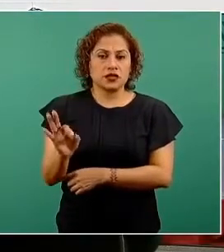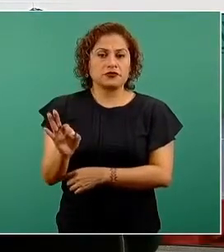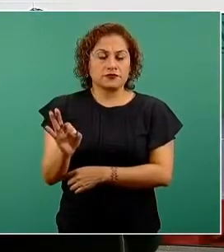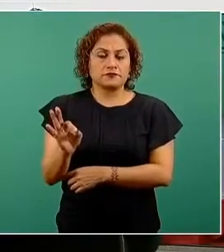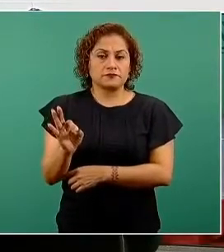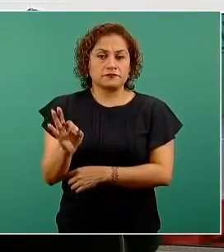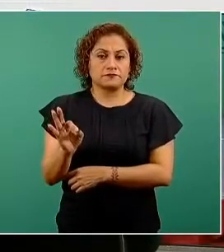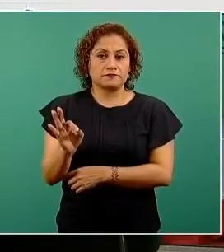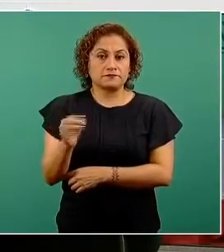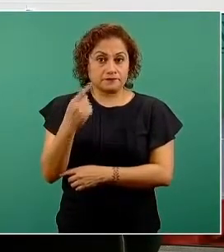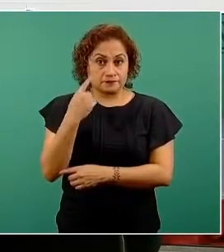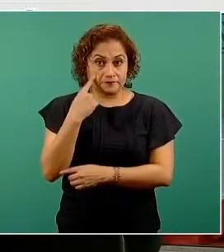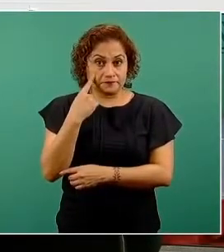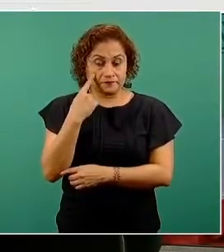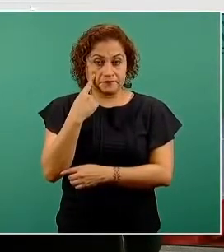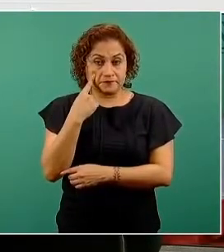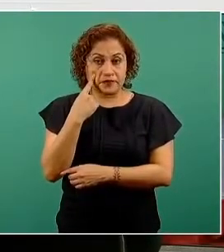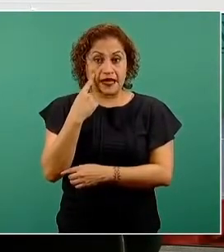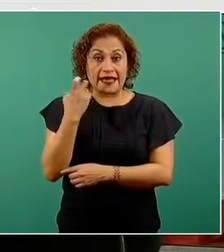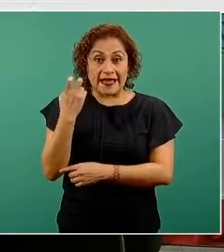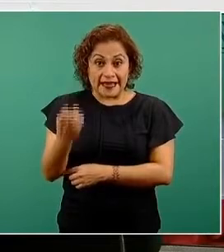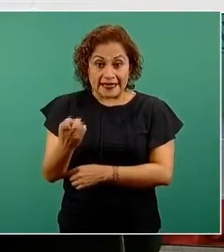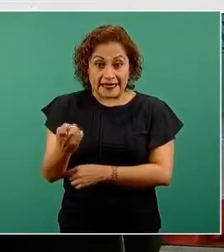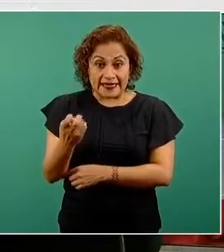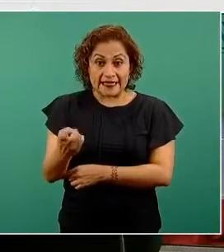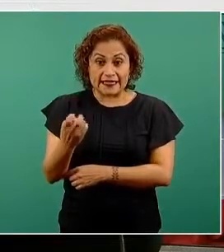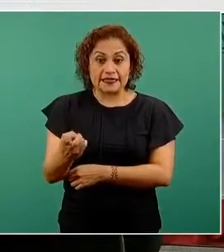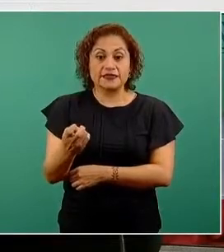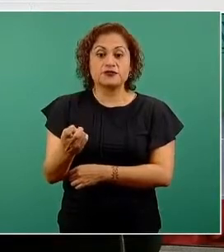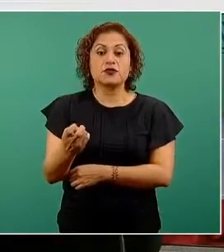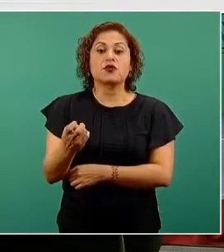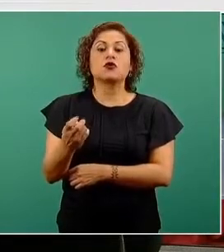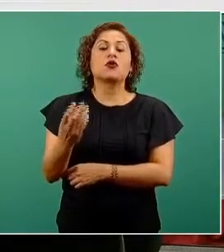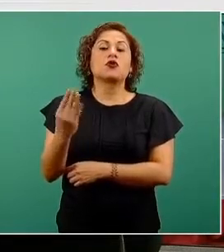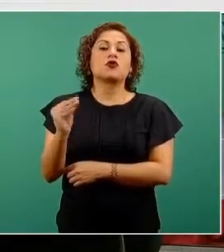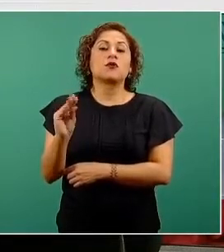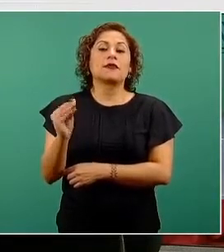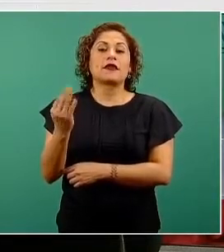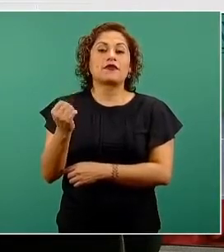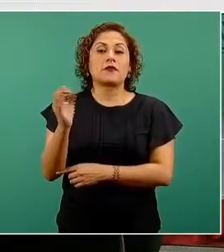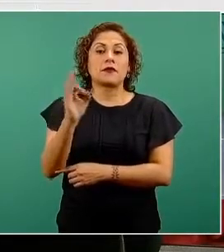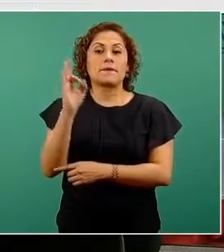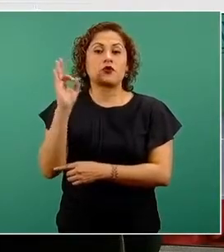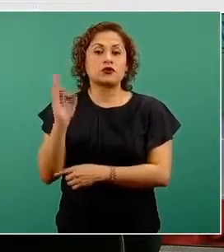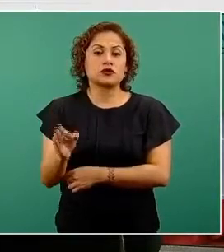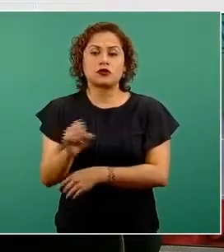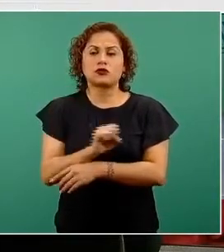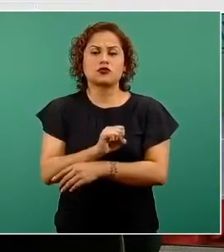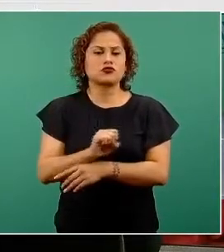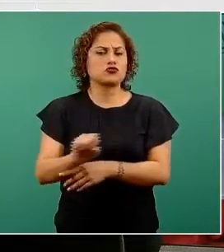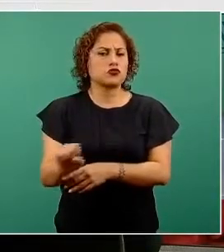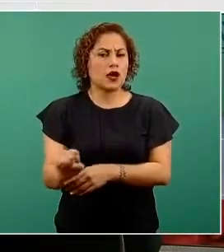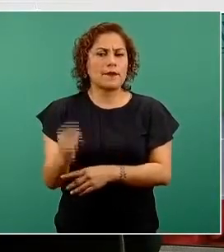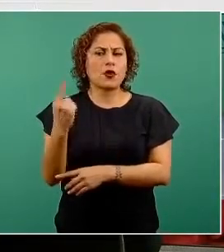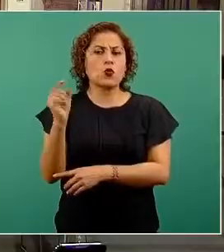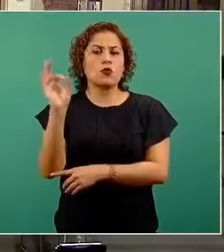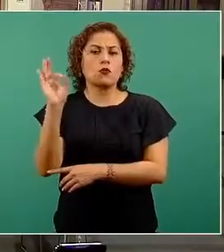del 99% son casos leves, menos del 1% son casos de relevancia. En su mayoría, las reacciones